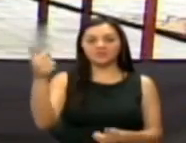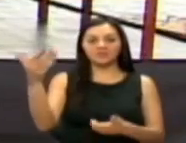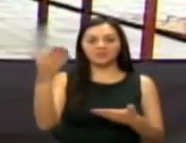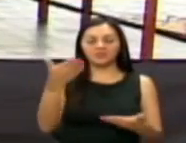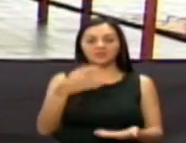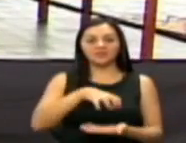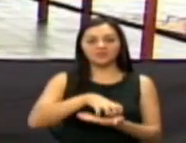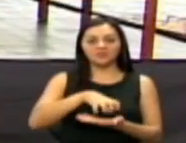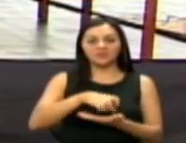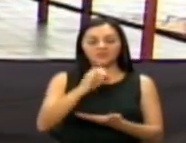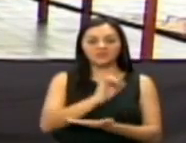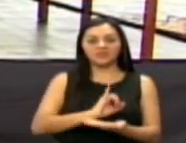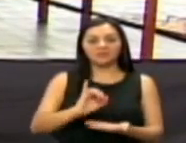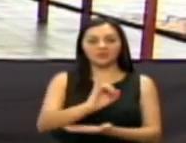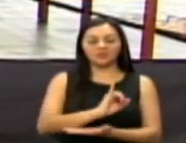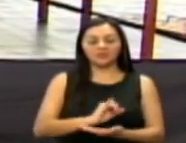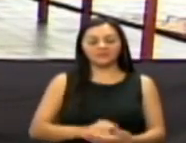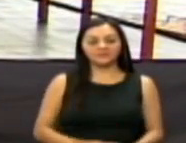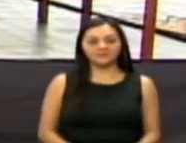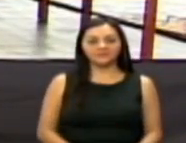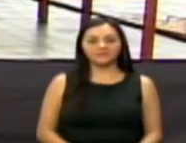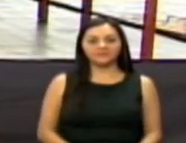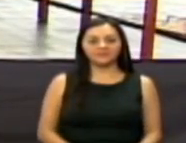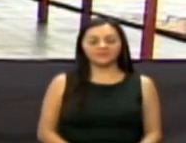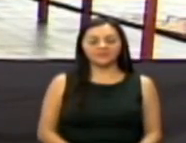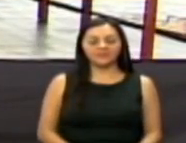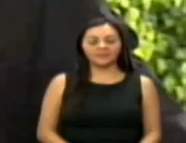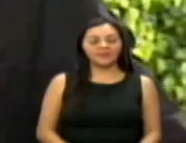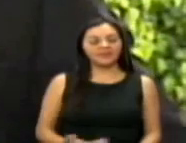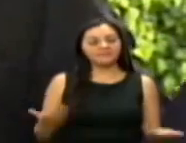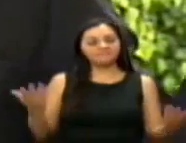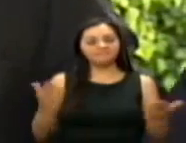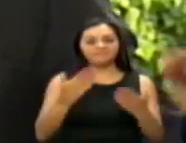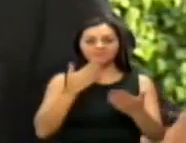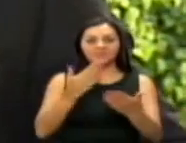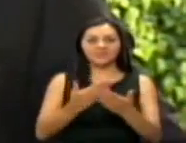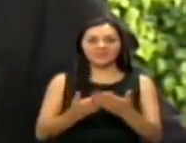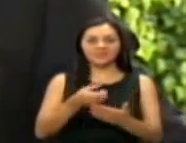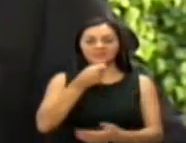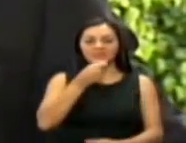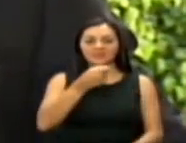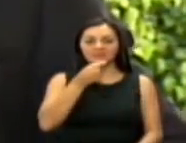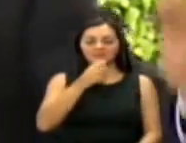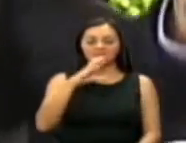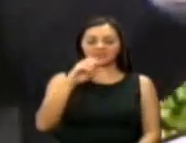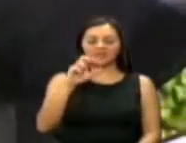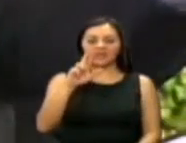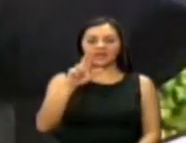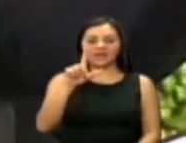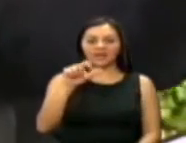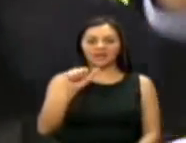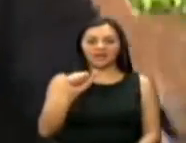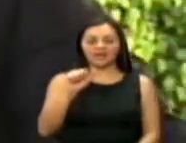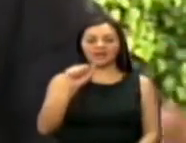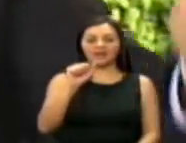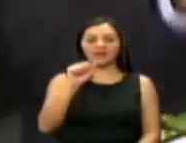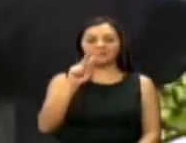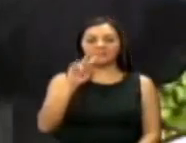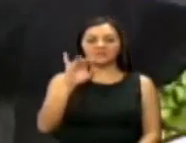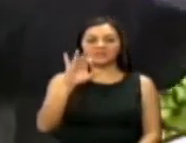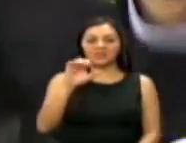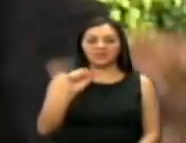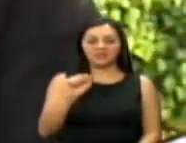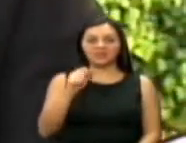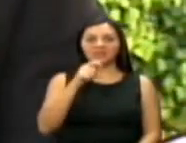de Imbabura y al cantón Pimampiro. No, muchísimas gracias a ustedes por esta entrevista, Fabricio, Carla, Vicente. Me entrevista Luis Chiriboga